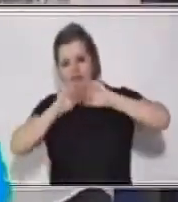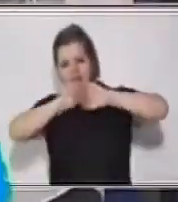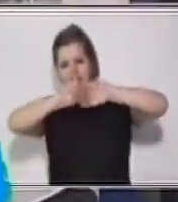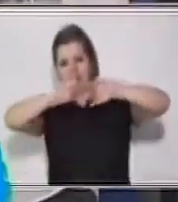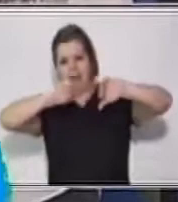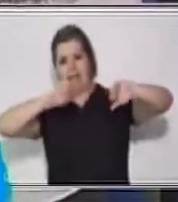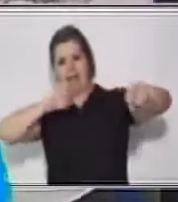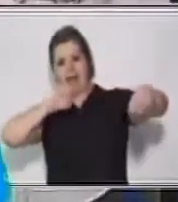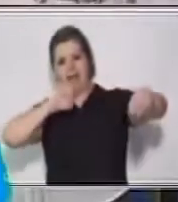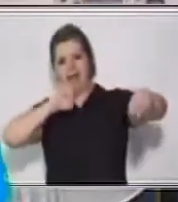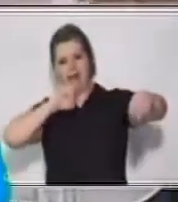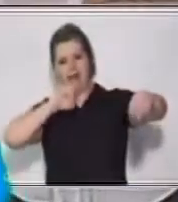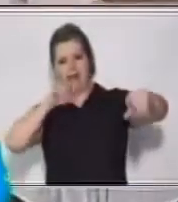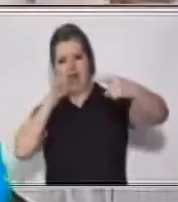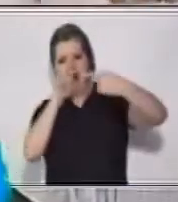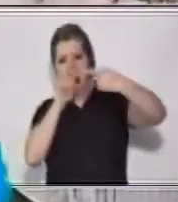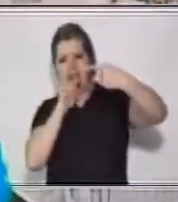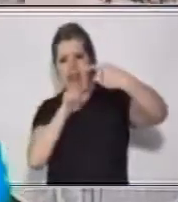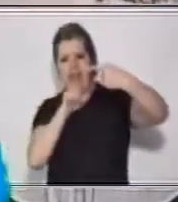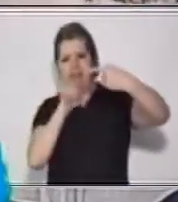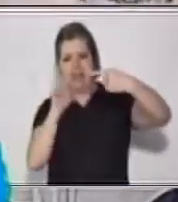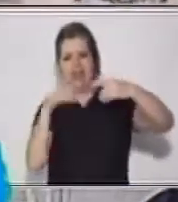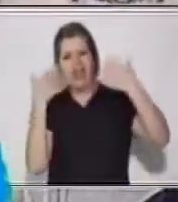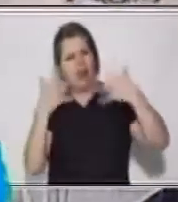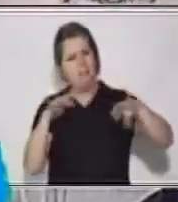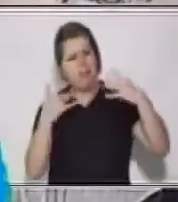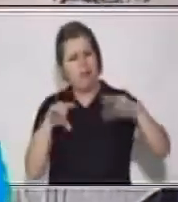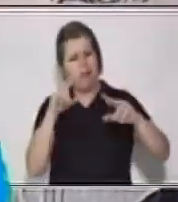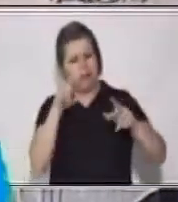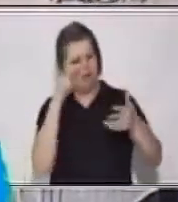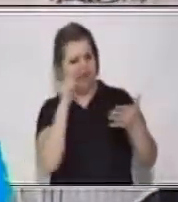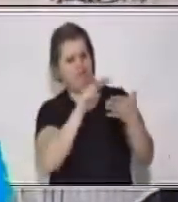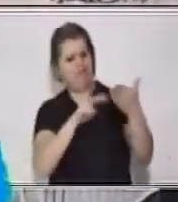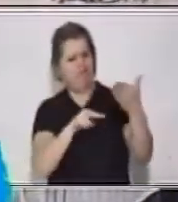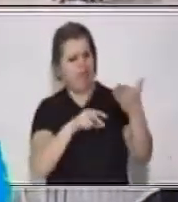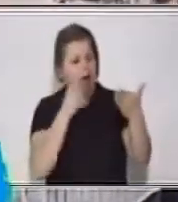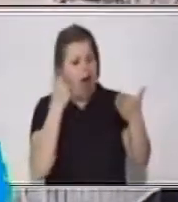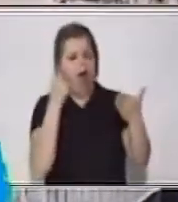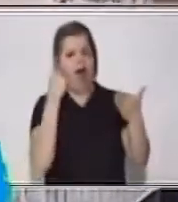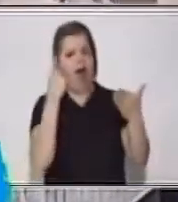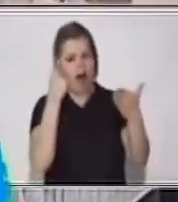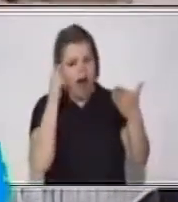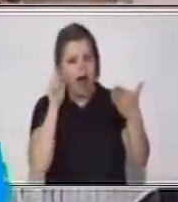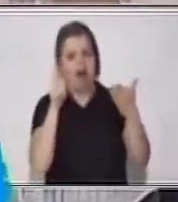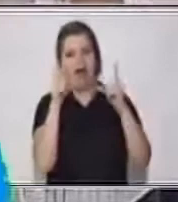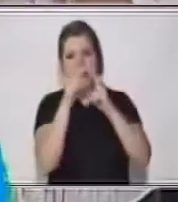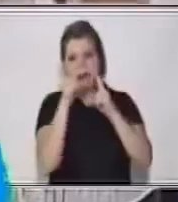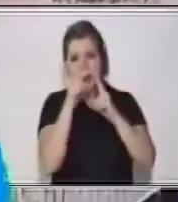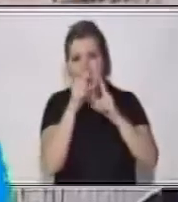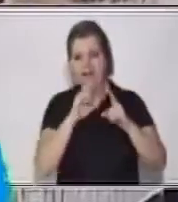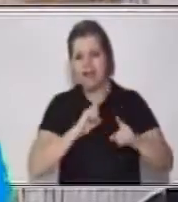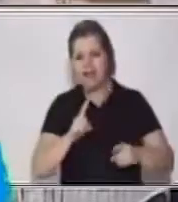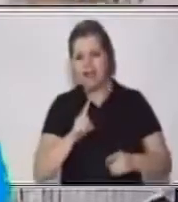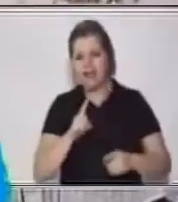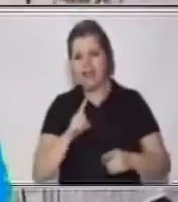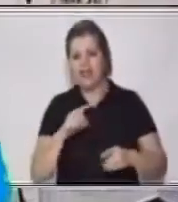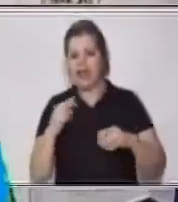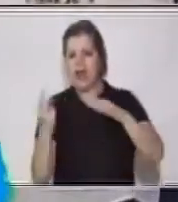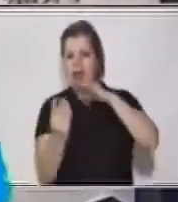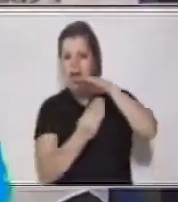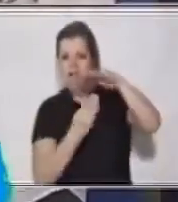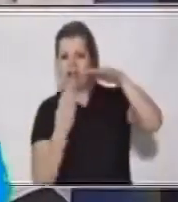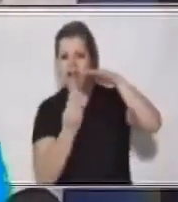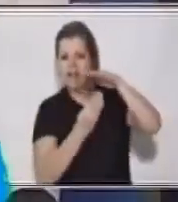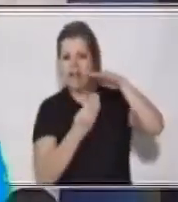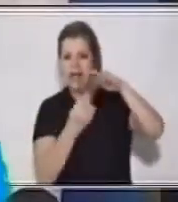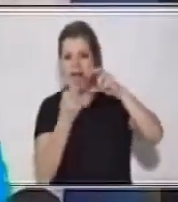morfema derivativo. Automáticamente cuando nosotros quitamos el morfema derivativo, la palabra llega a ser la palabra original.